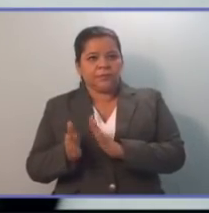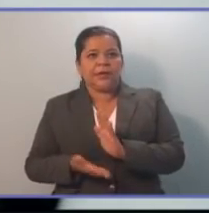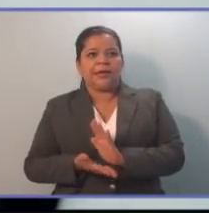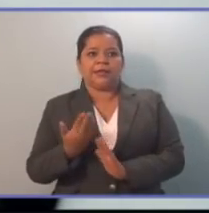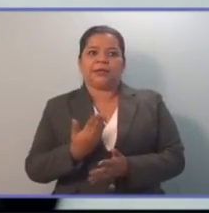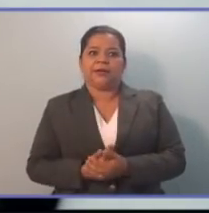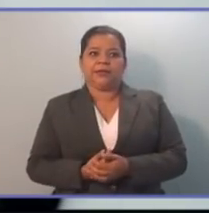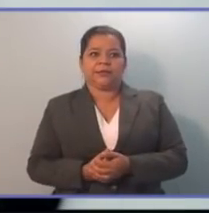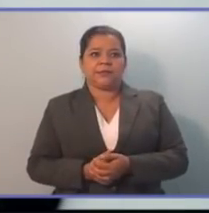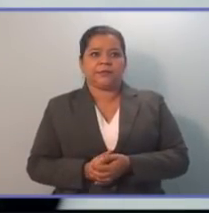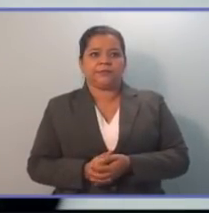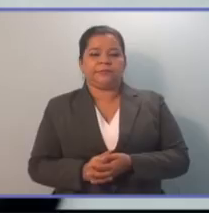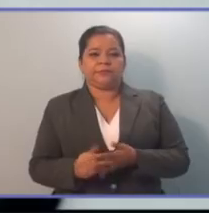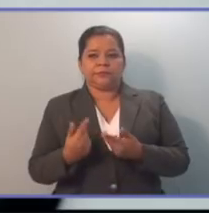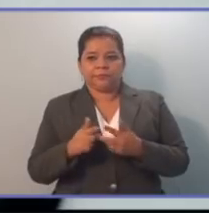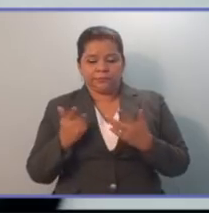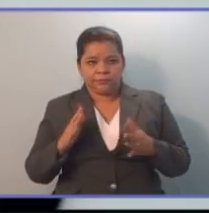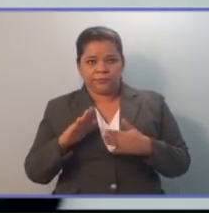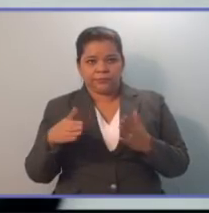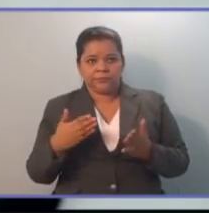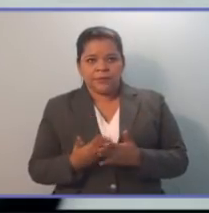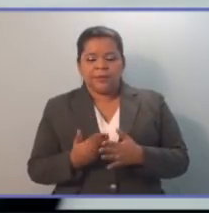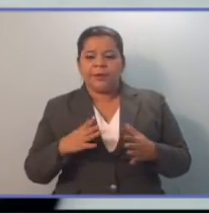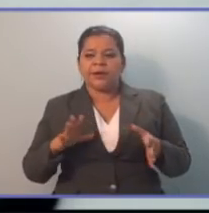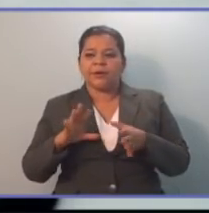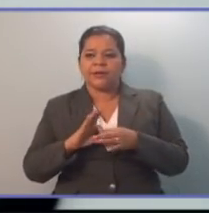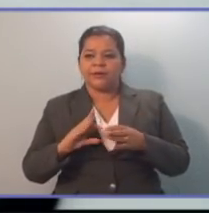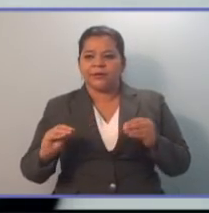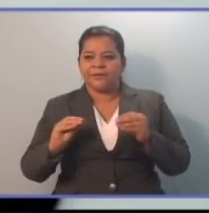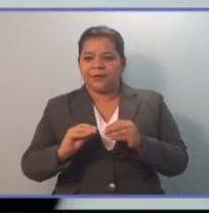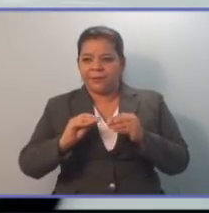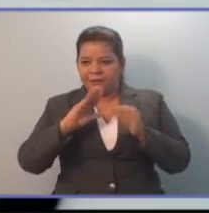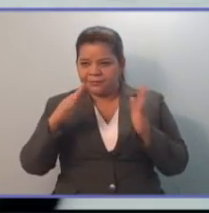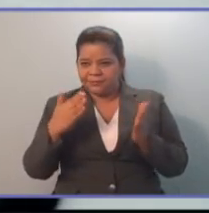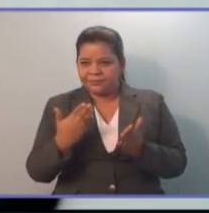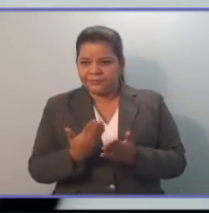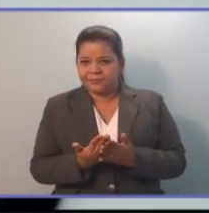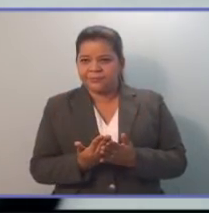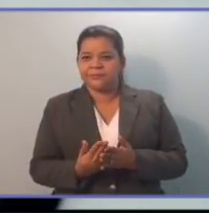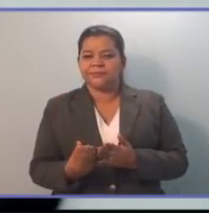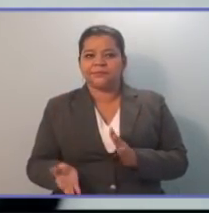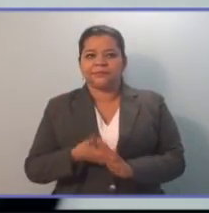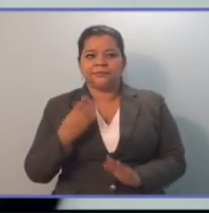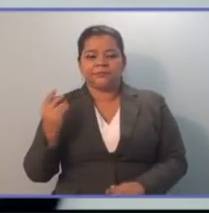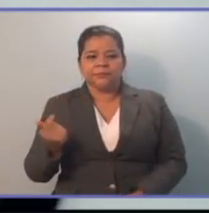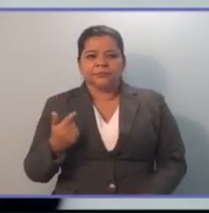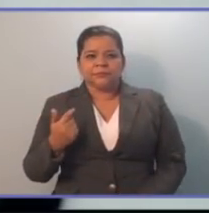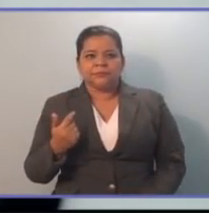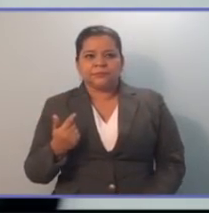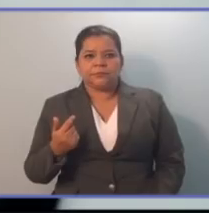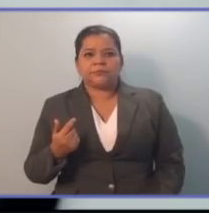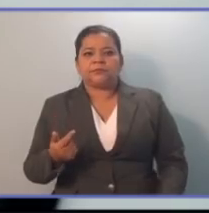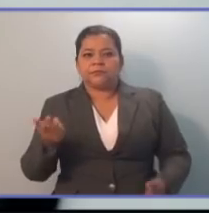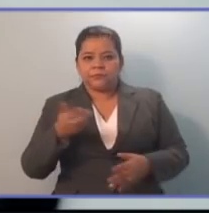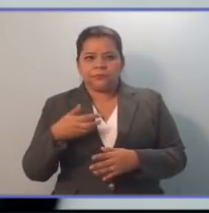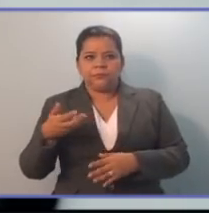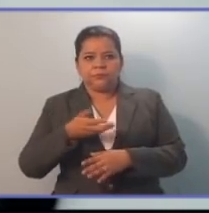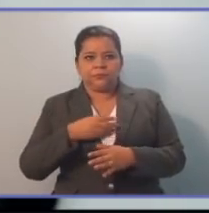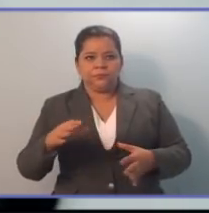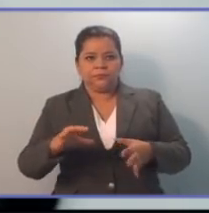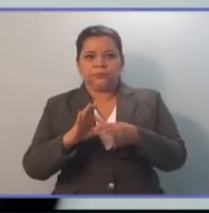llama nuevamente ya como defensora específica y rápidamente como